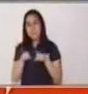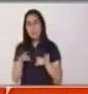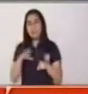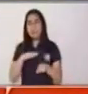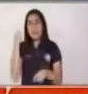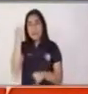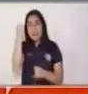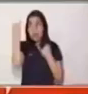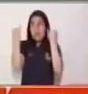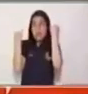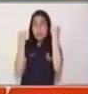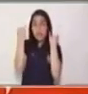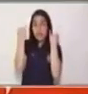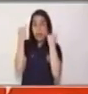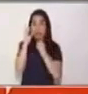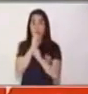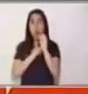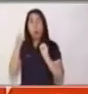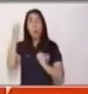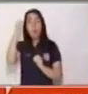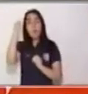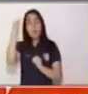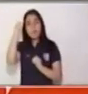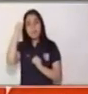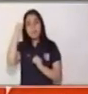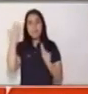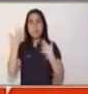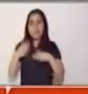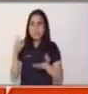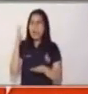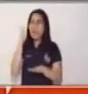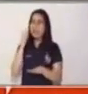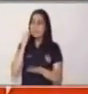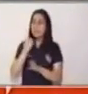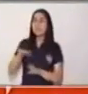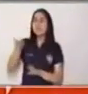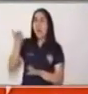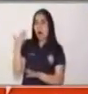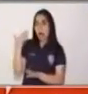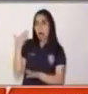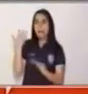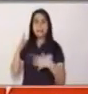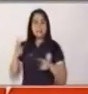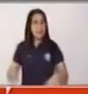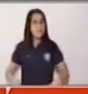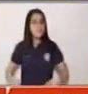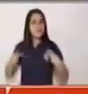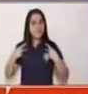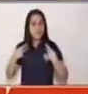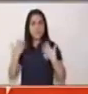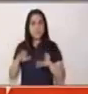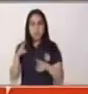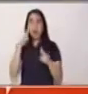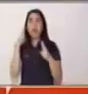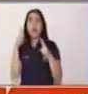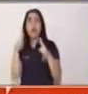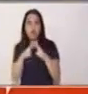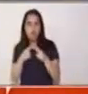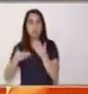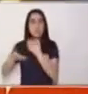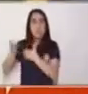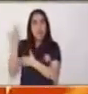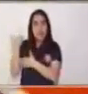han experimentado, leído o vivido. A base de estas experiencias tú puedes plantear